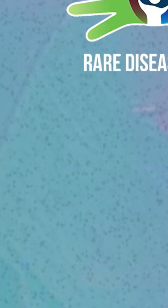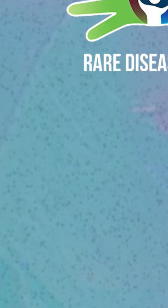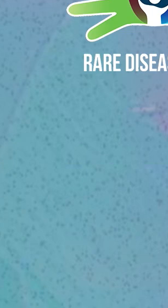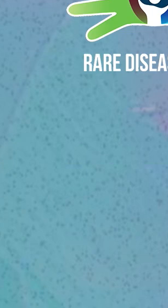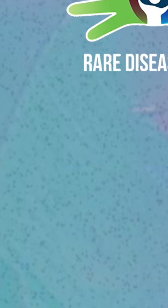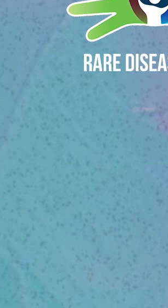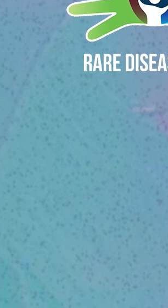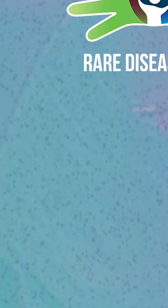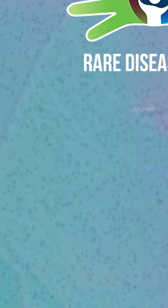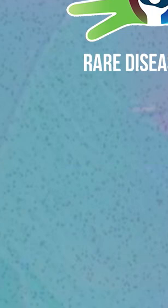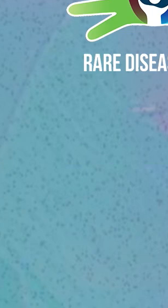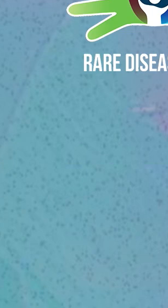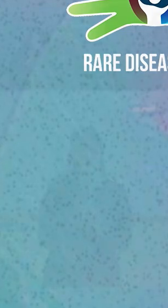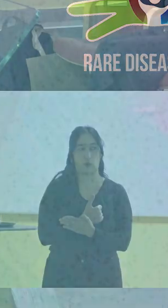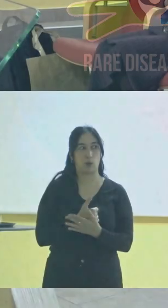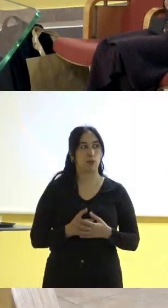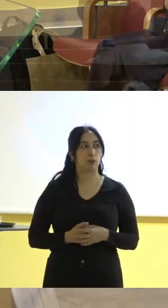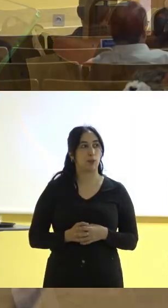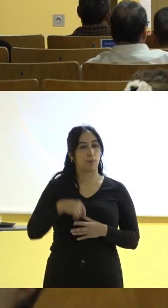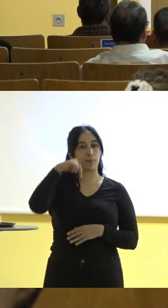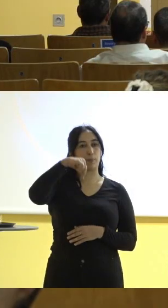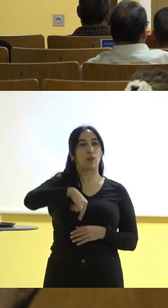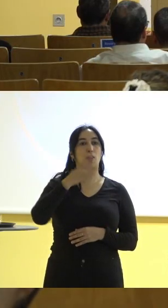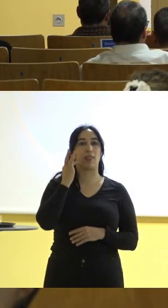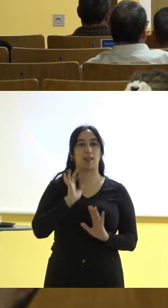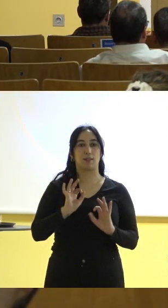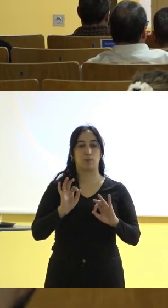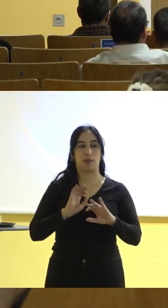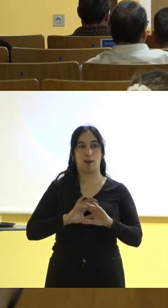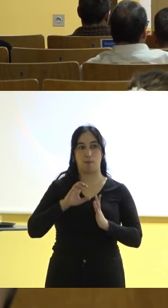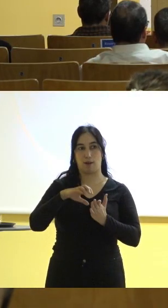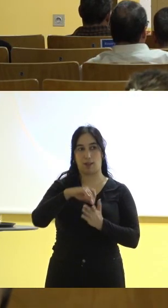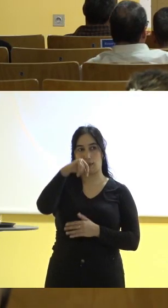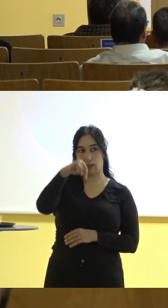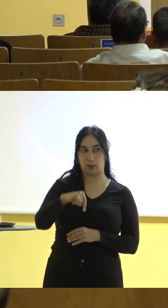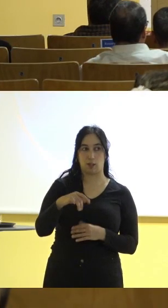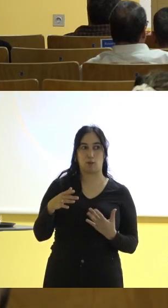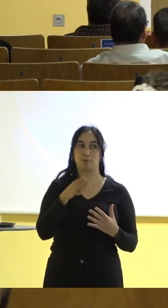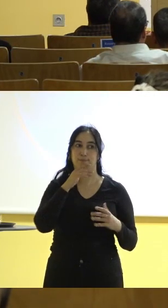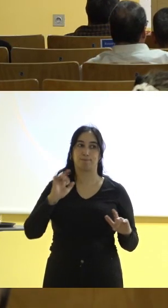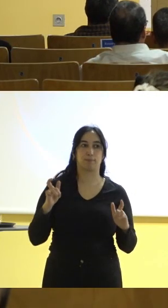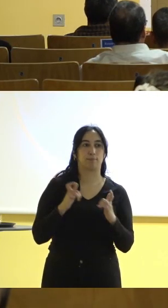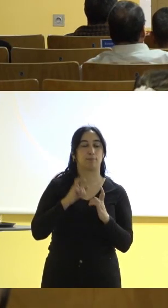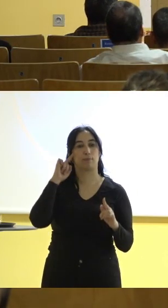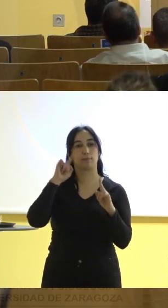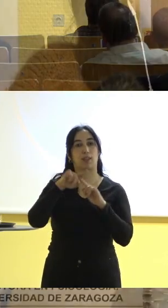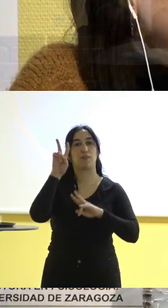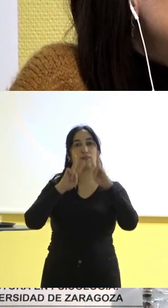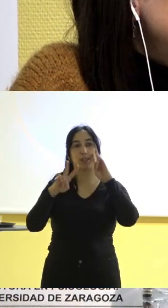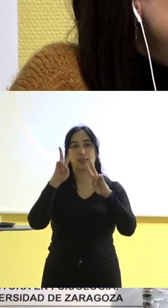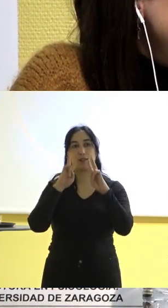Buenos días a todos. Hoy es un día muy especial para nuestro centro. Nos reunimos para dar